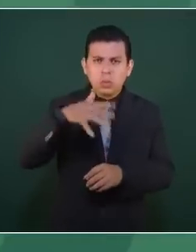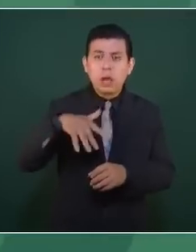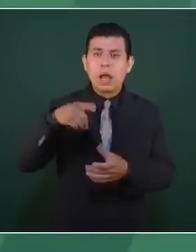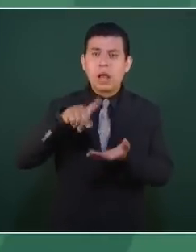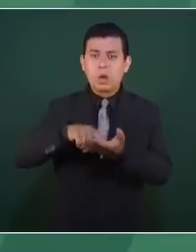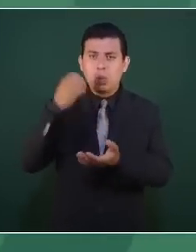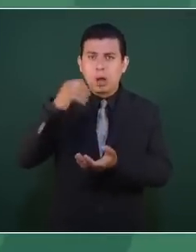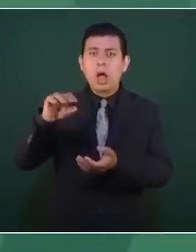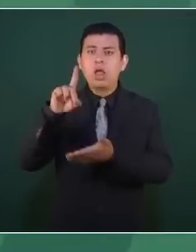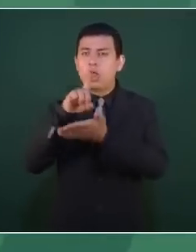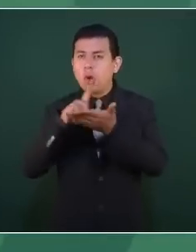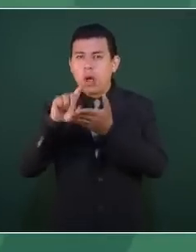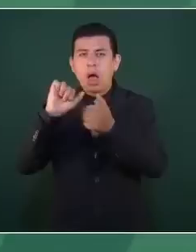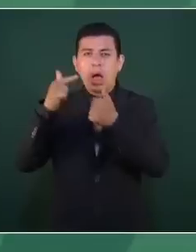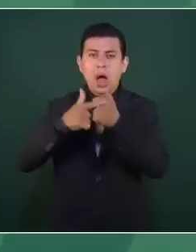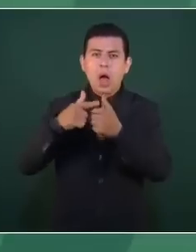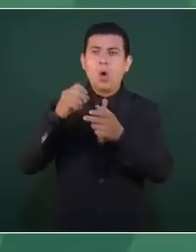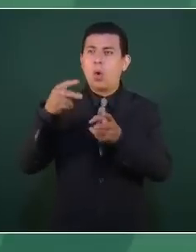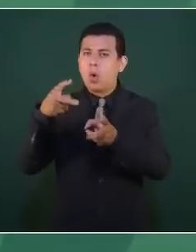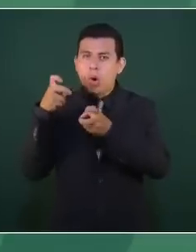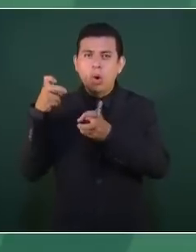Oaxaca.